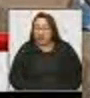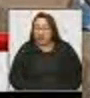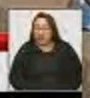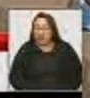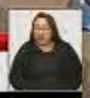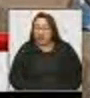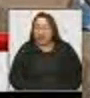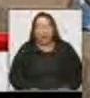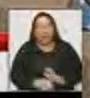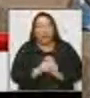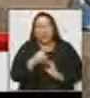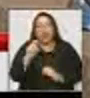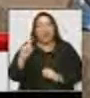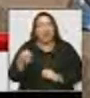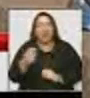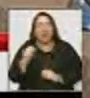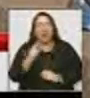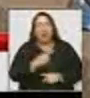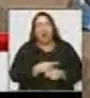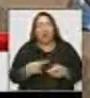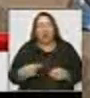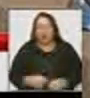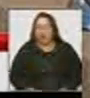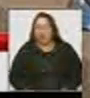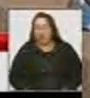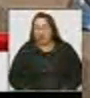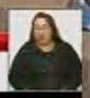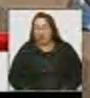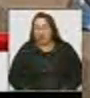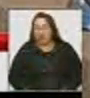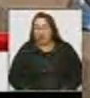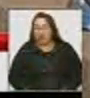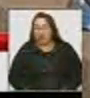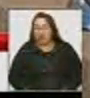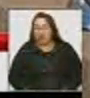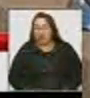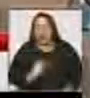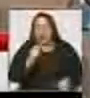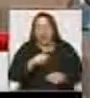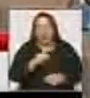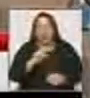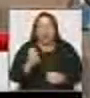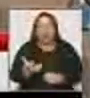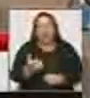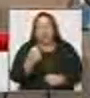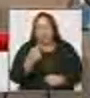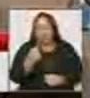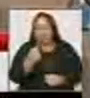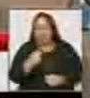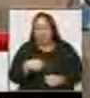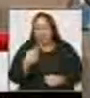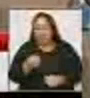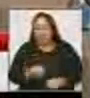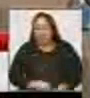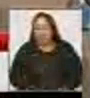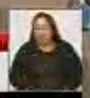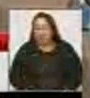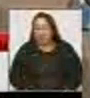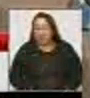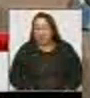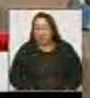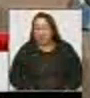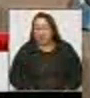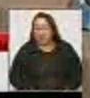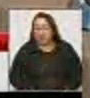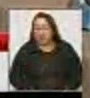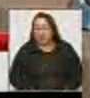préstame 100.000 soles por una semana. Porque meto el dinero, llegué a la cuota, saco el dinero, te devuelvo los 100.000 soles y le saqué